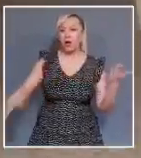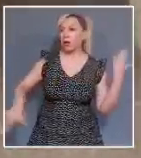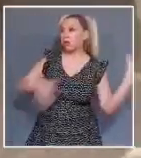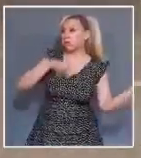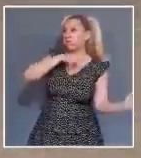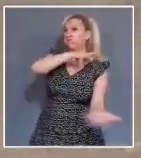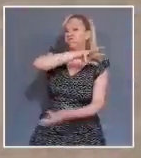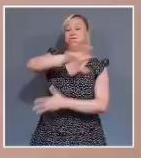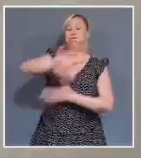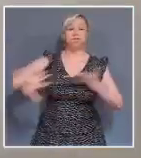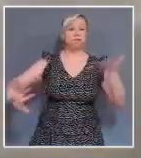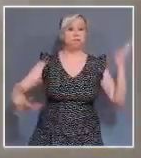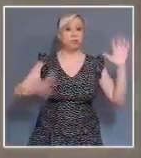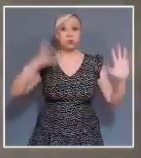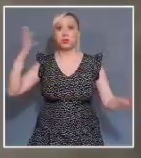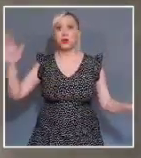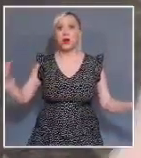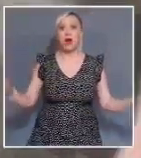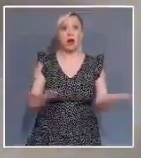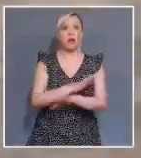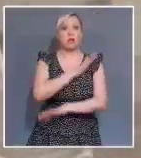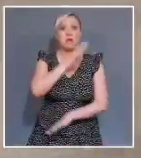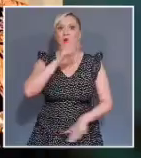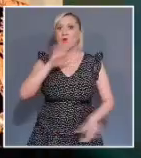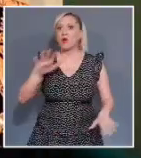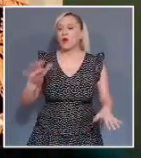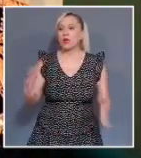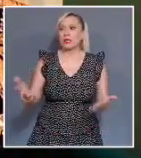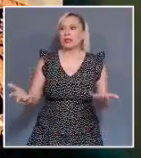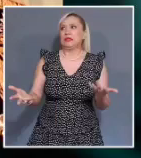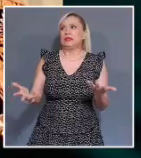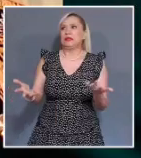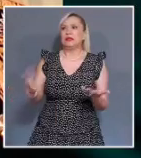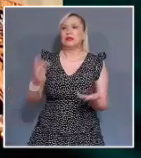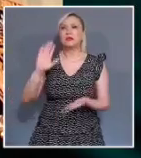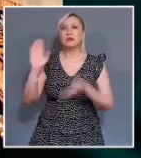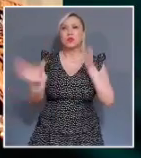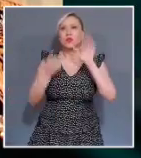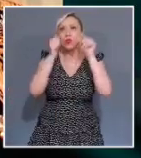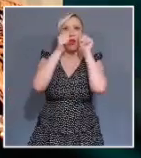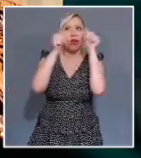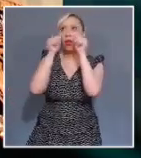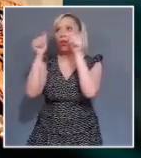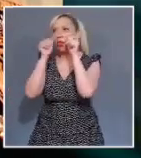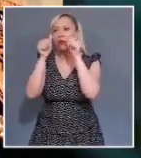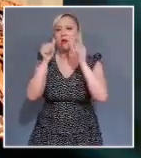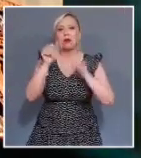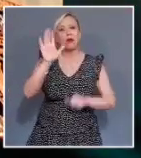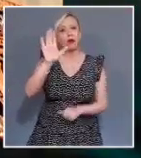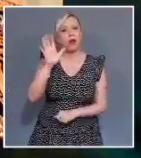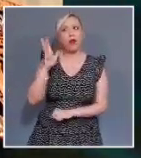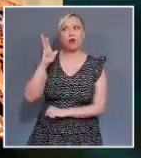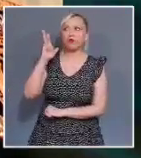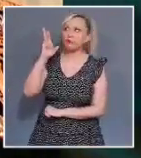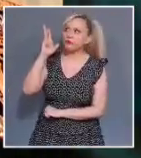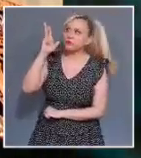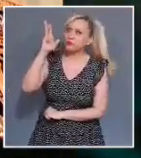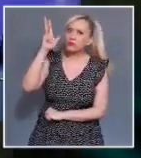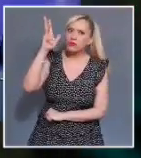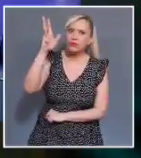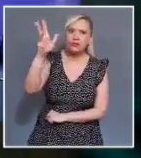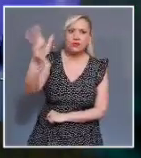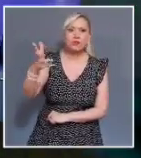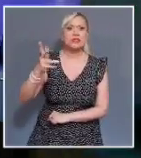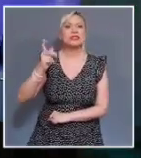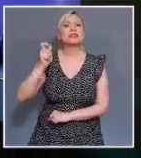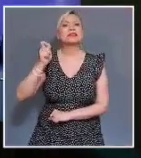global, más enfocada en buscar culpables que en hacerse cargo del futuro, advirtieron especialistas. Durante un coloquio